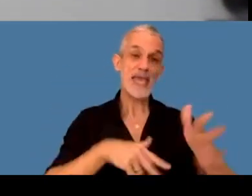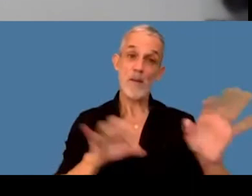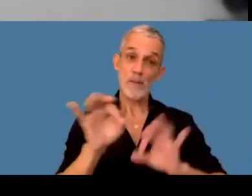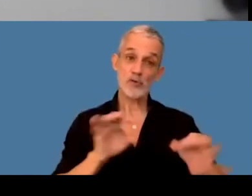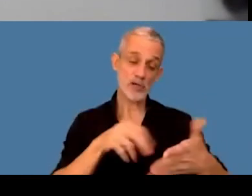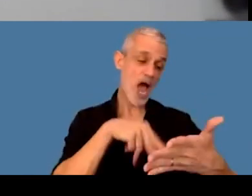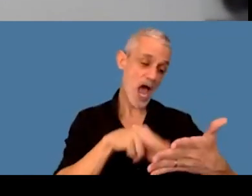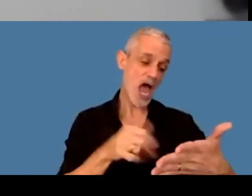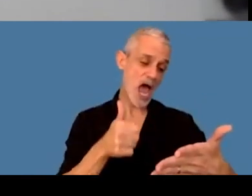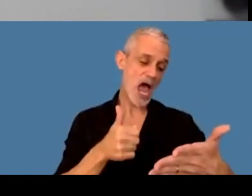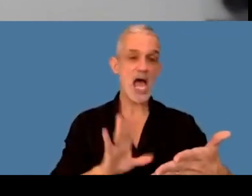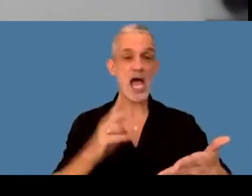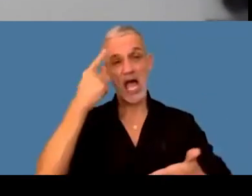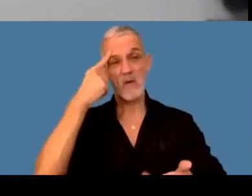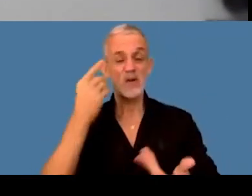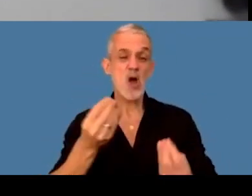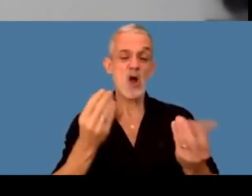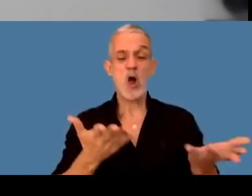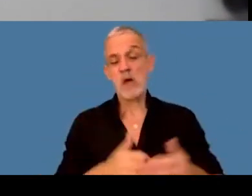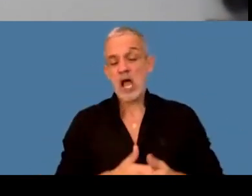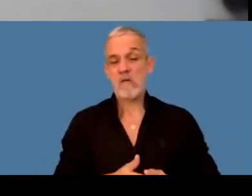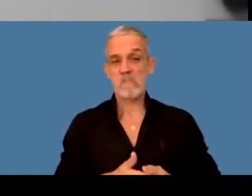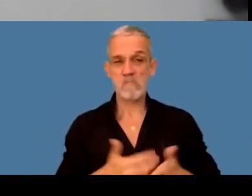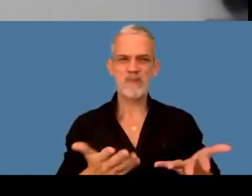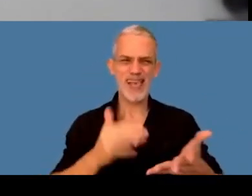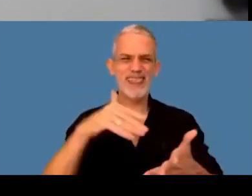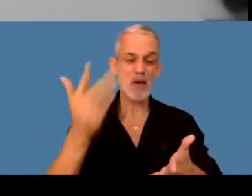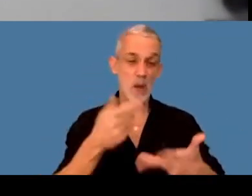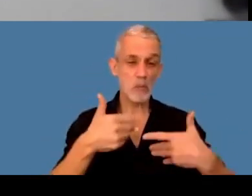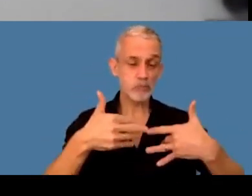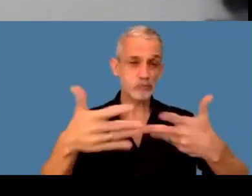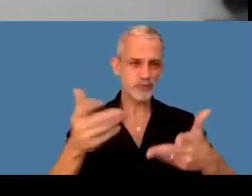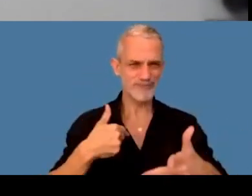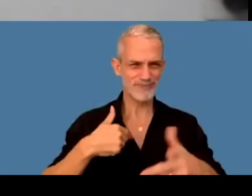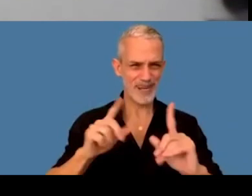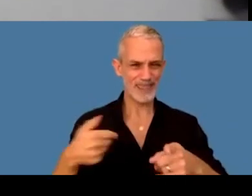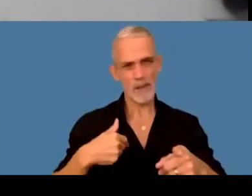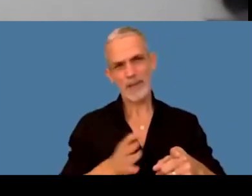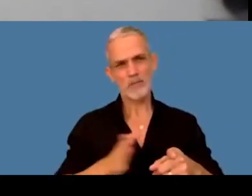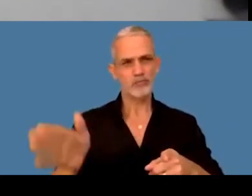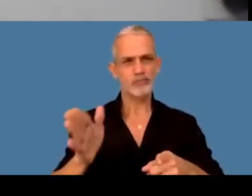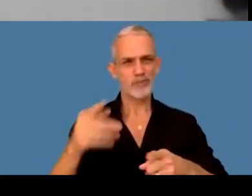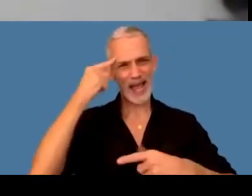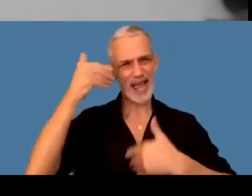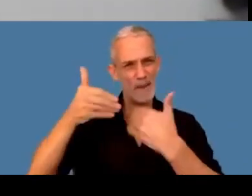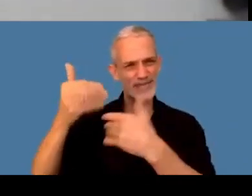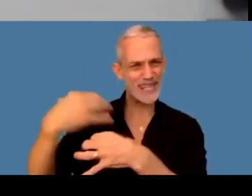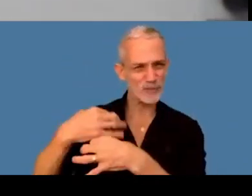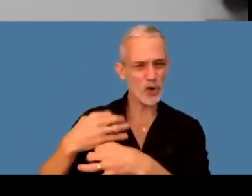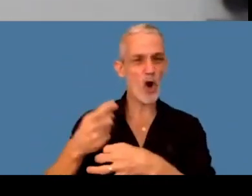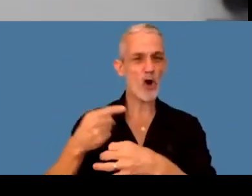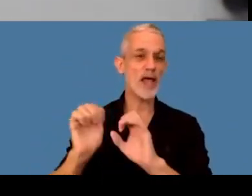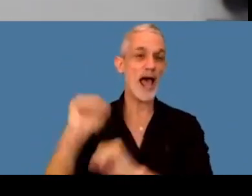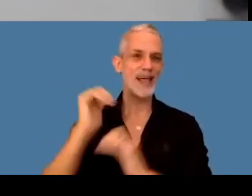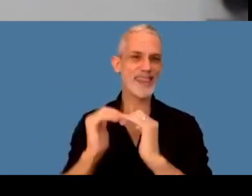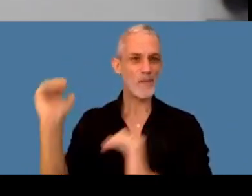dije, bueno, ¿cómo será esto? Y después, como yo también estoy haciendo otra capacitación, otra diplomatura